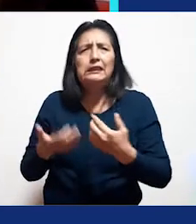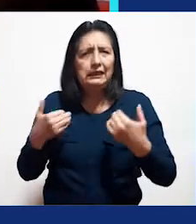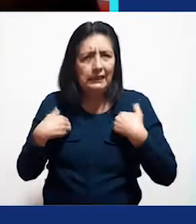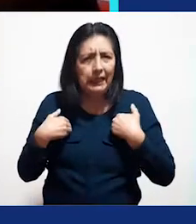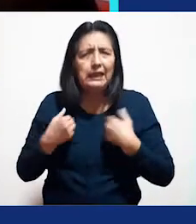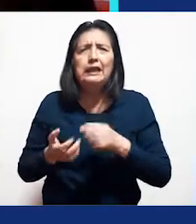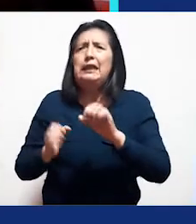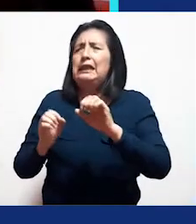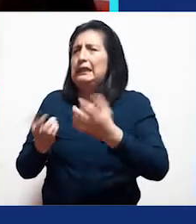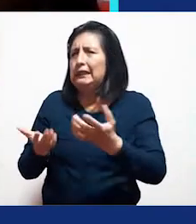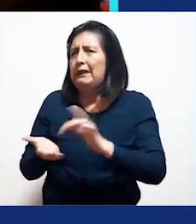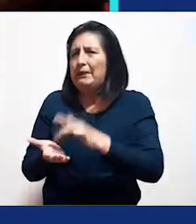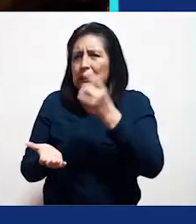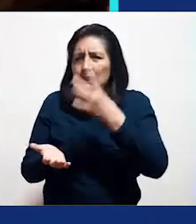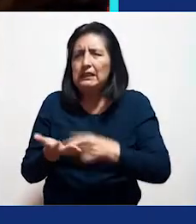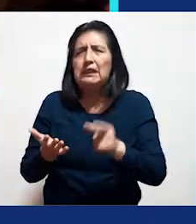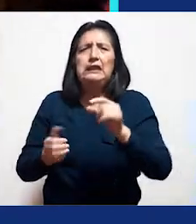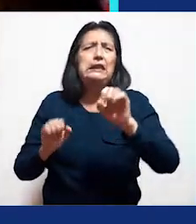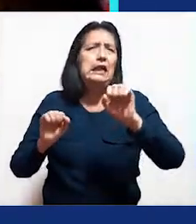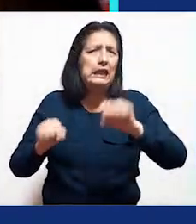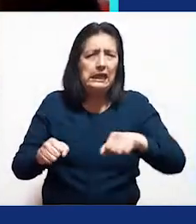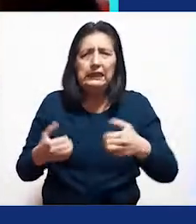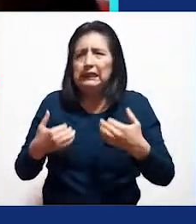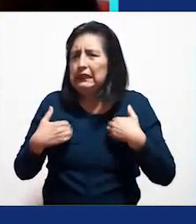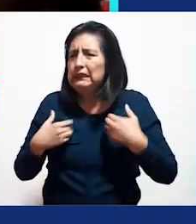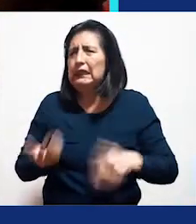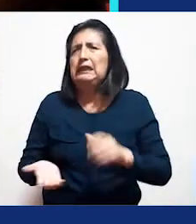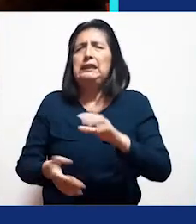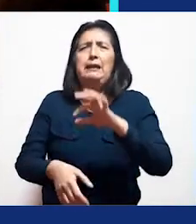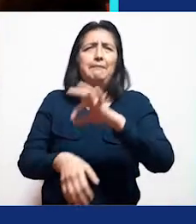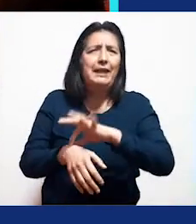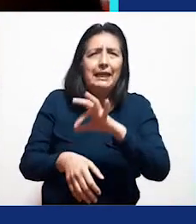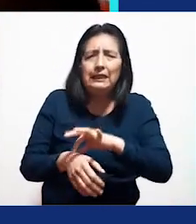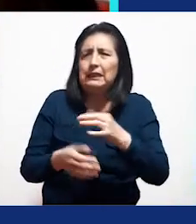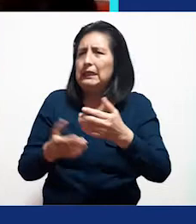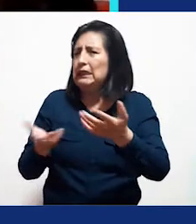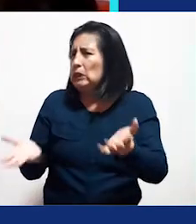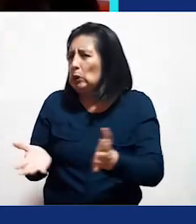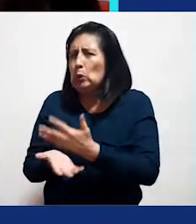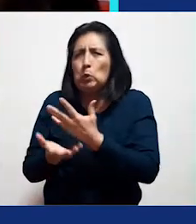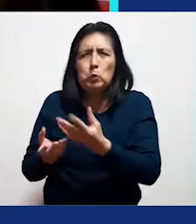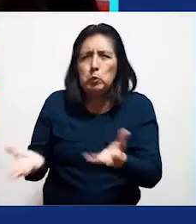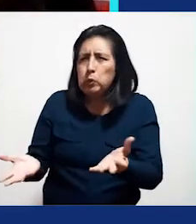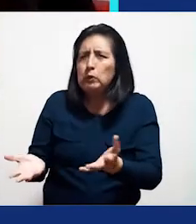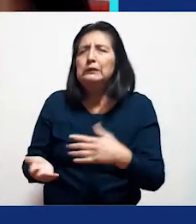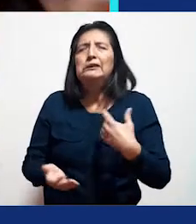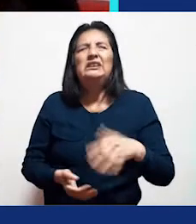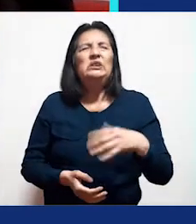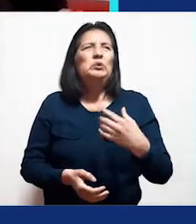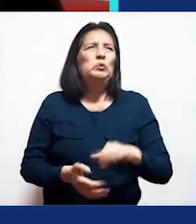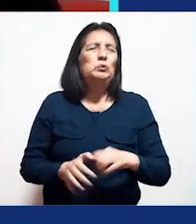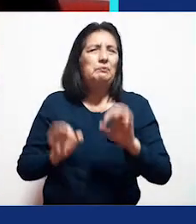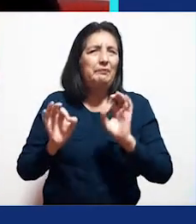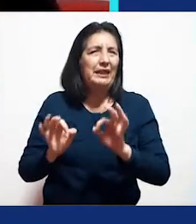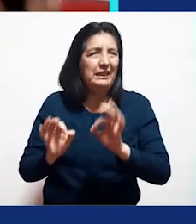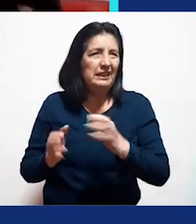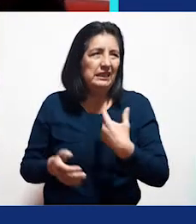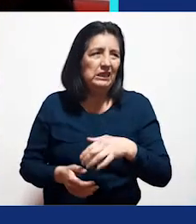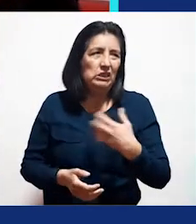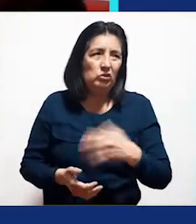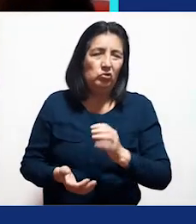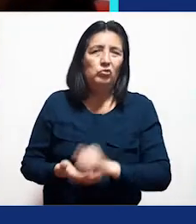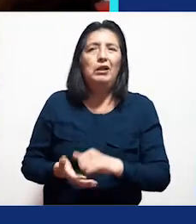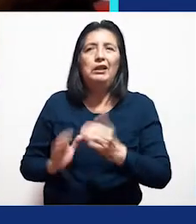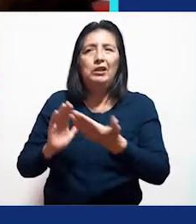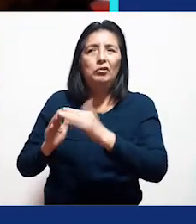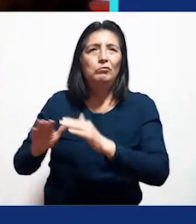capacidad resolutiva, con medicamentos suficientes, con personal médico, han puesto en riesgo, en mayor